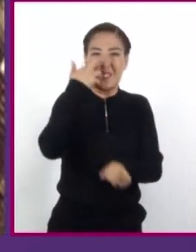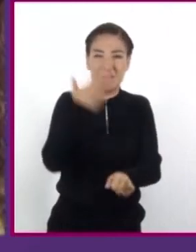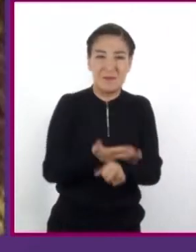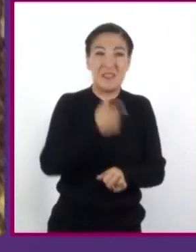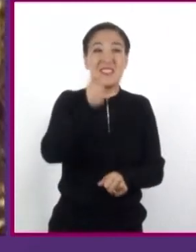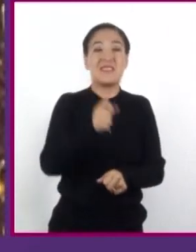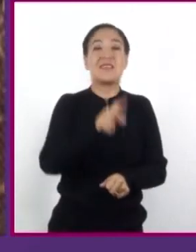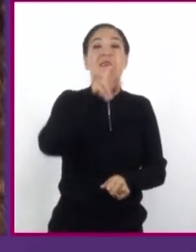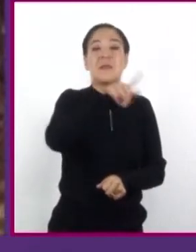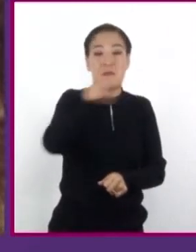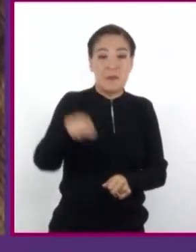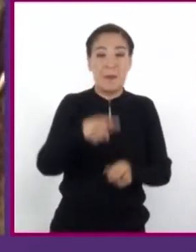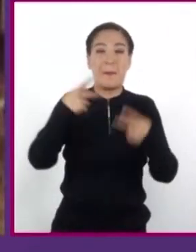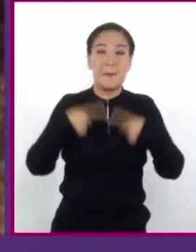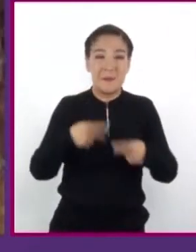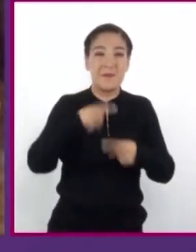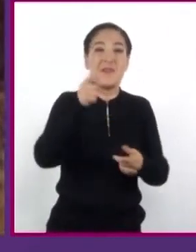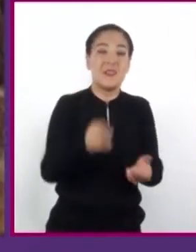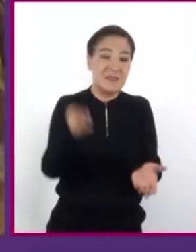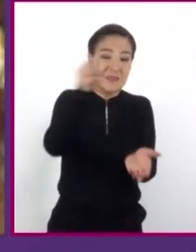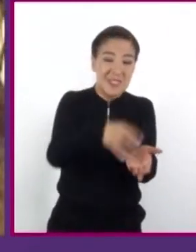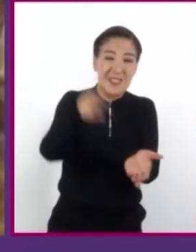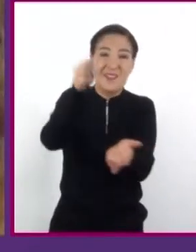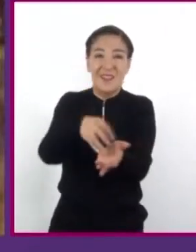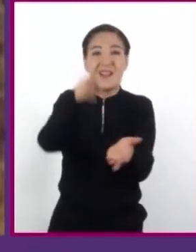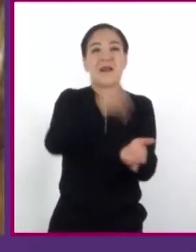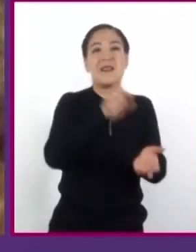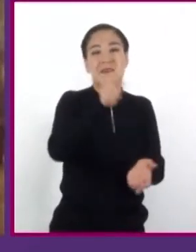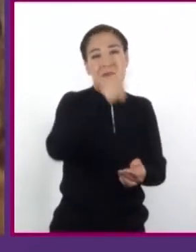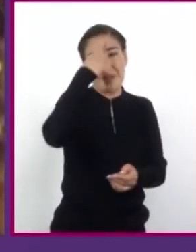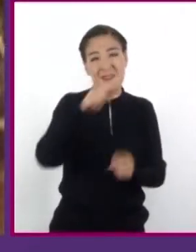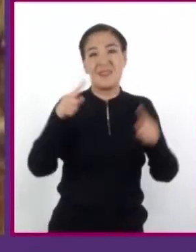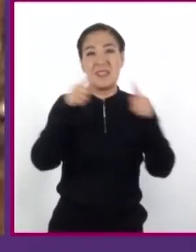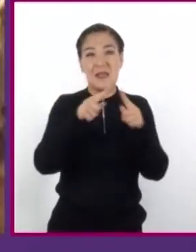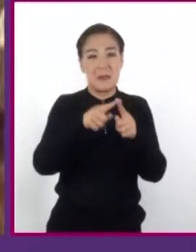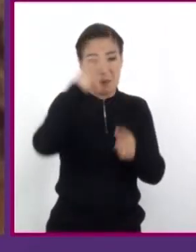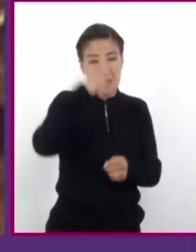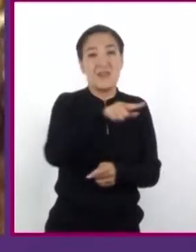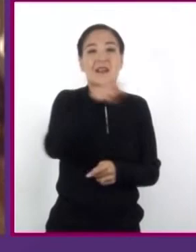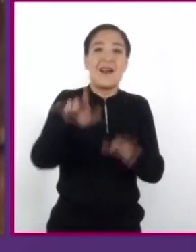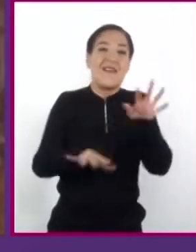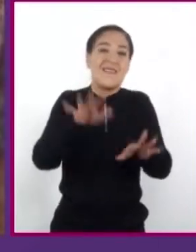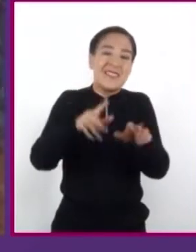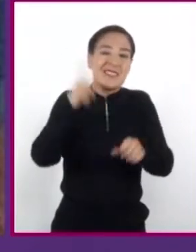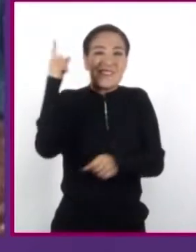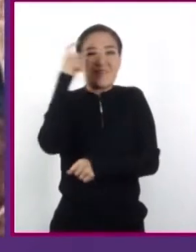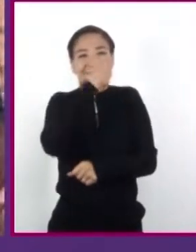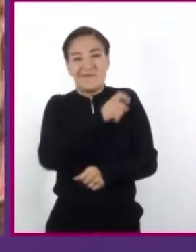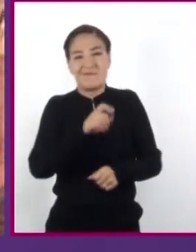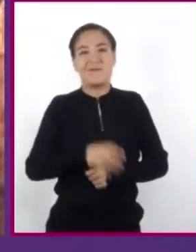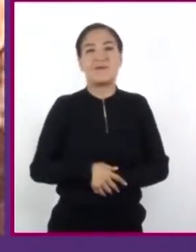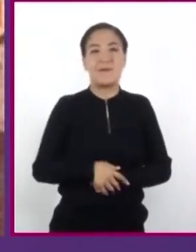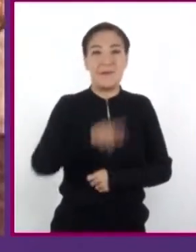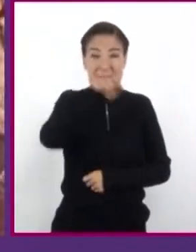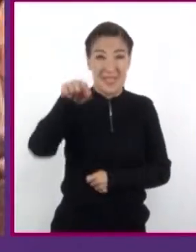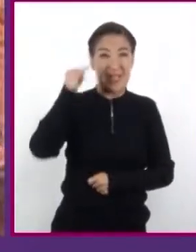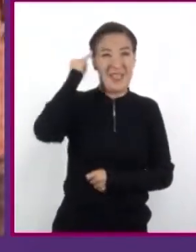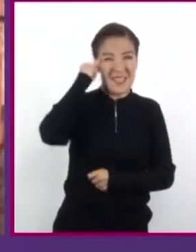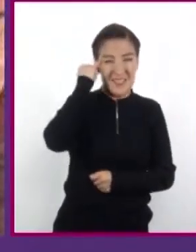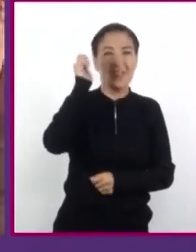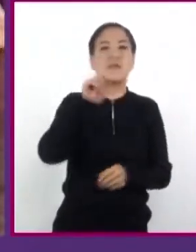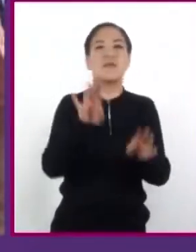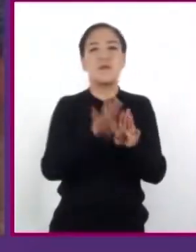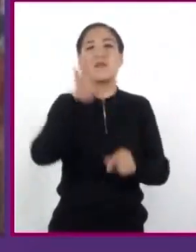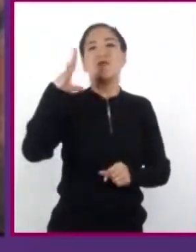fieles estaban obligados a dar limosnas a la iglesia, cuyo monto dependía de sus posibilidades. Los indios, mestizos,